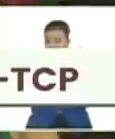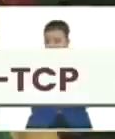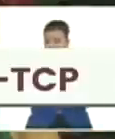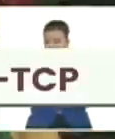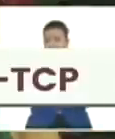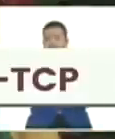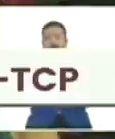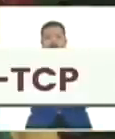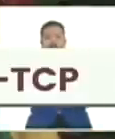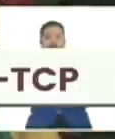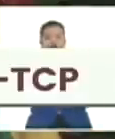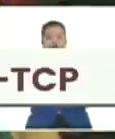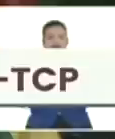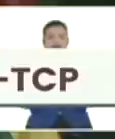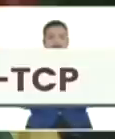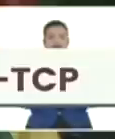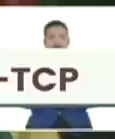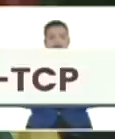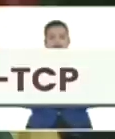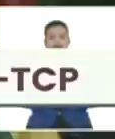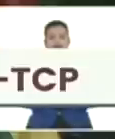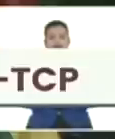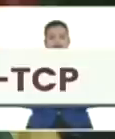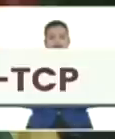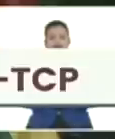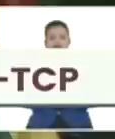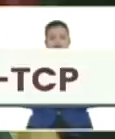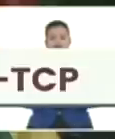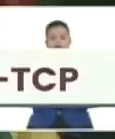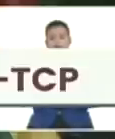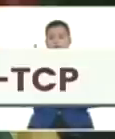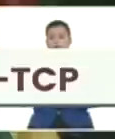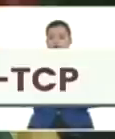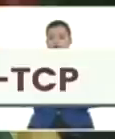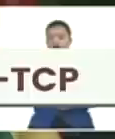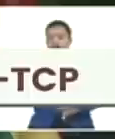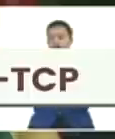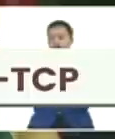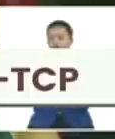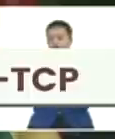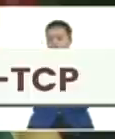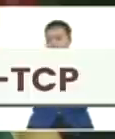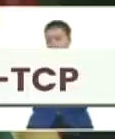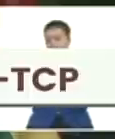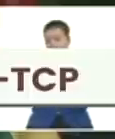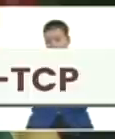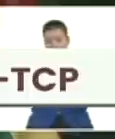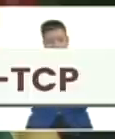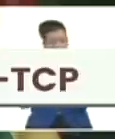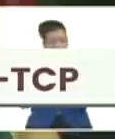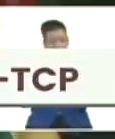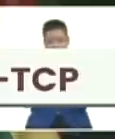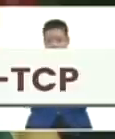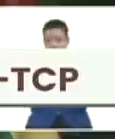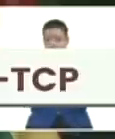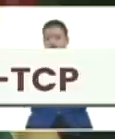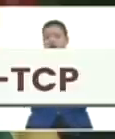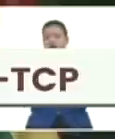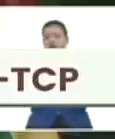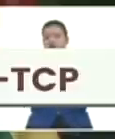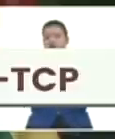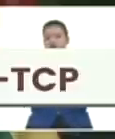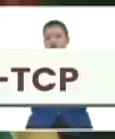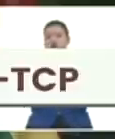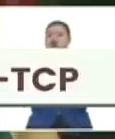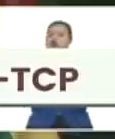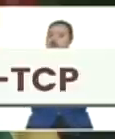Bolivia es un país pacifista, promoviendo una cultura de paz, y creemos firmemente en la solución pacífica de